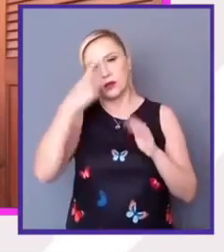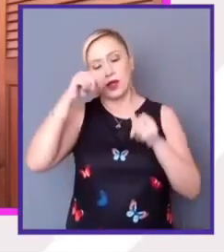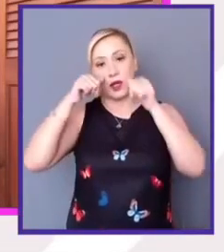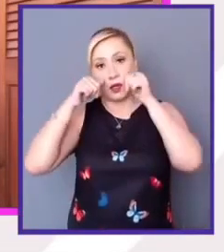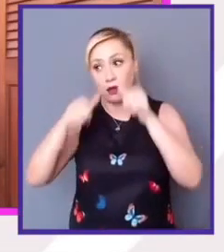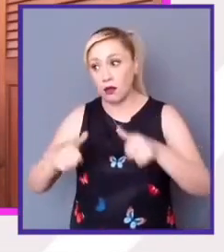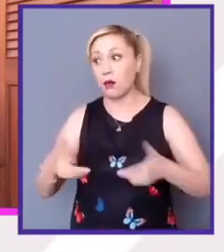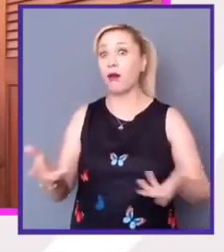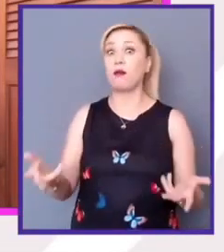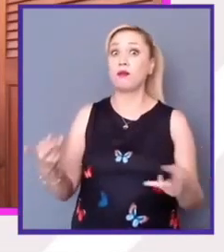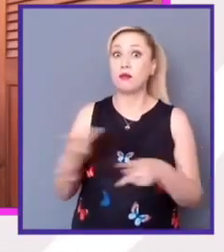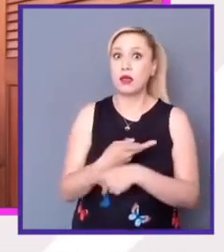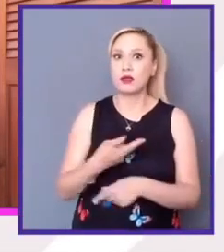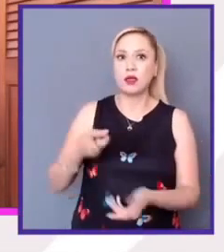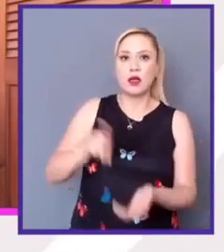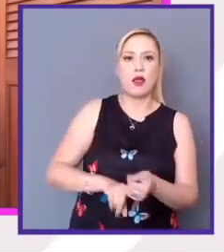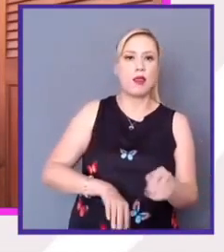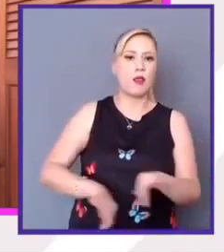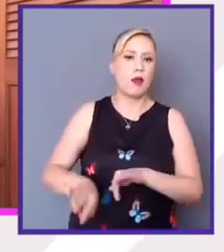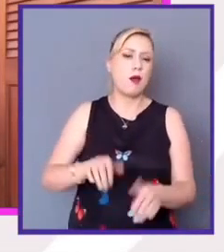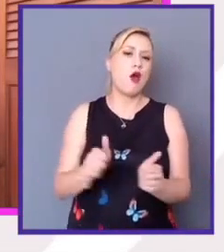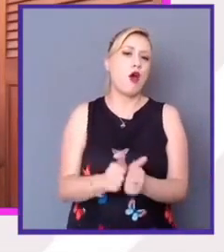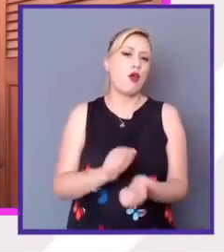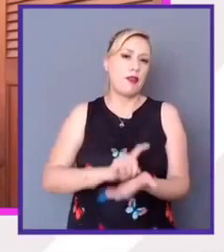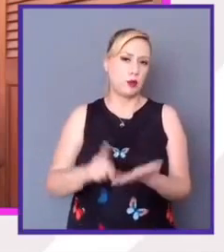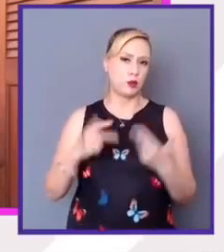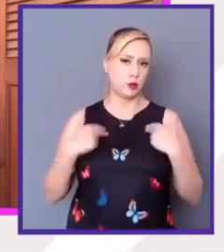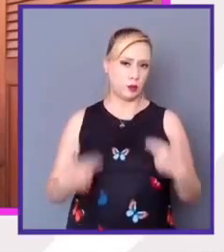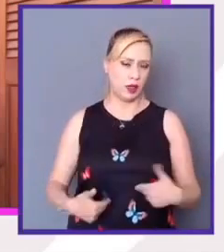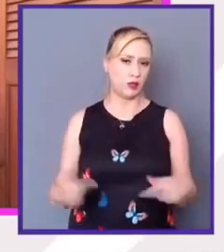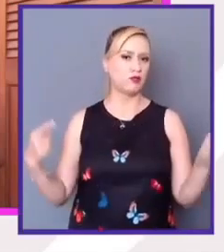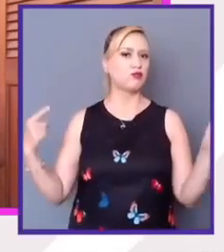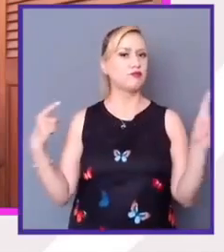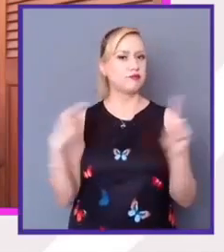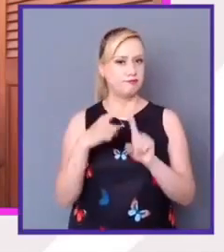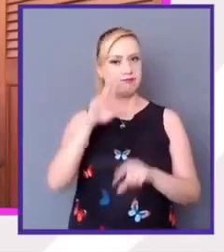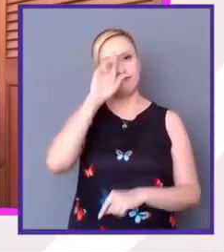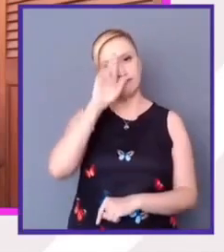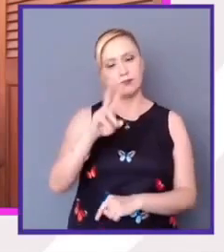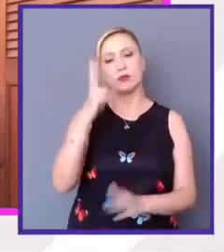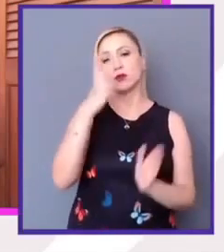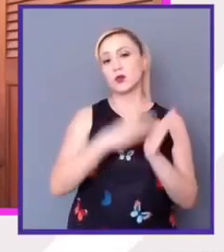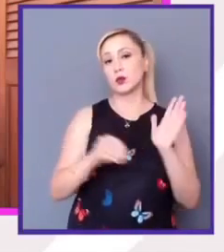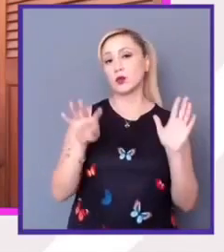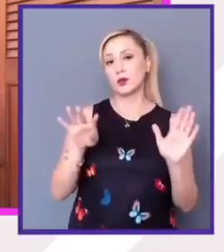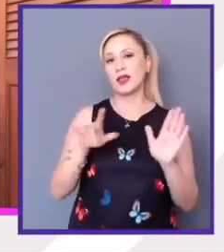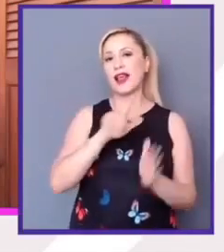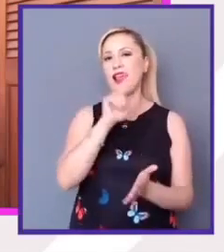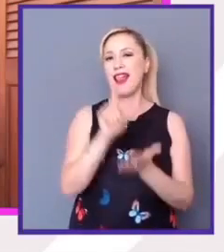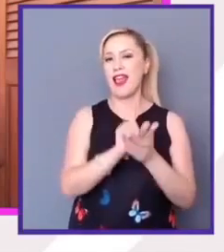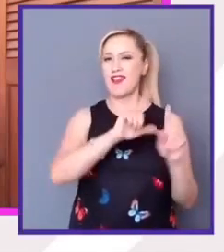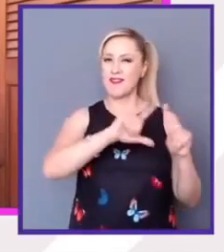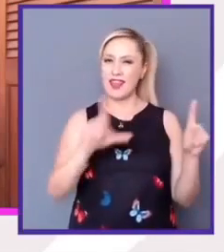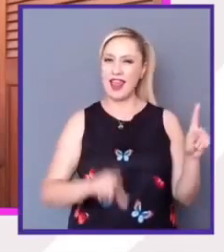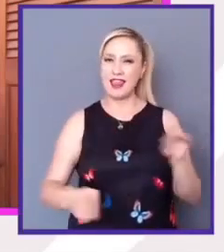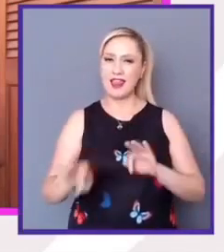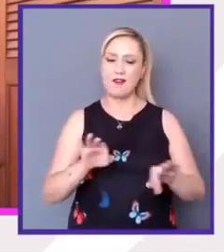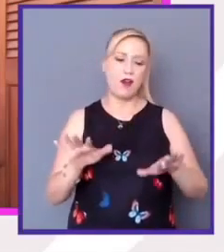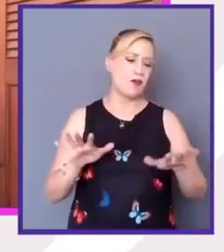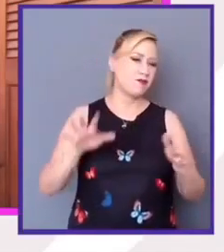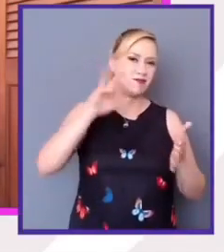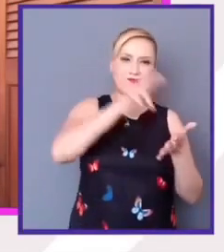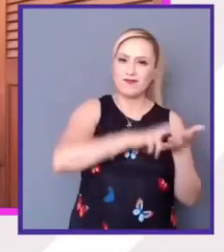del trabajo que tengan perspectiva de derechos humanos. Desde el 2019, la Ley Federal del Trabajo, ¿no?, reformó uno de sus artículos para obligar